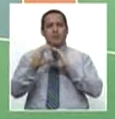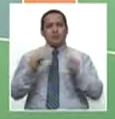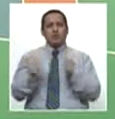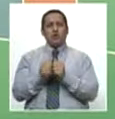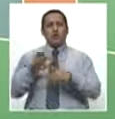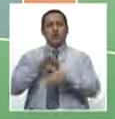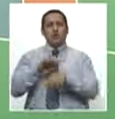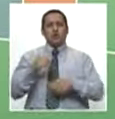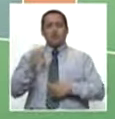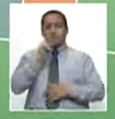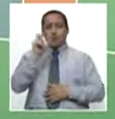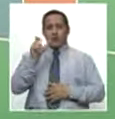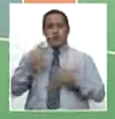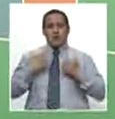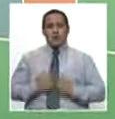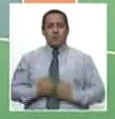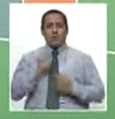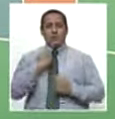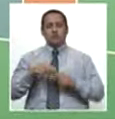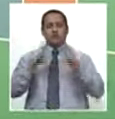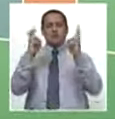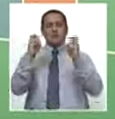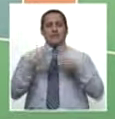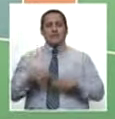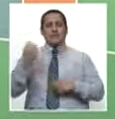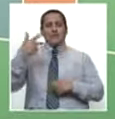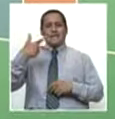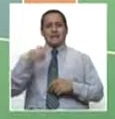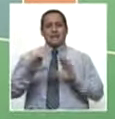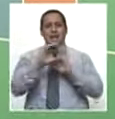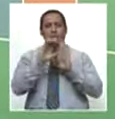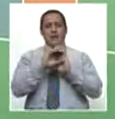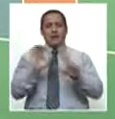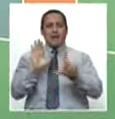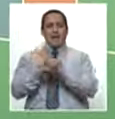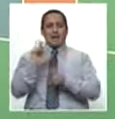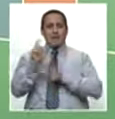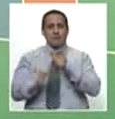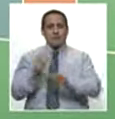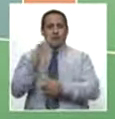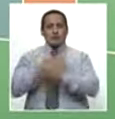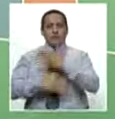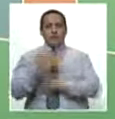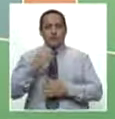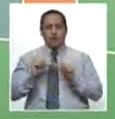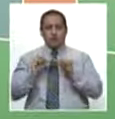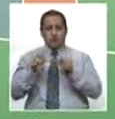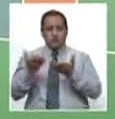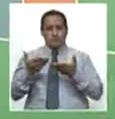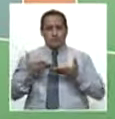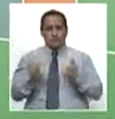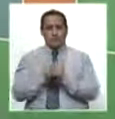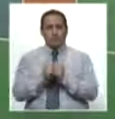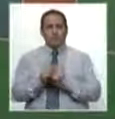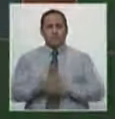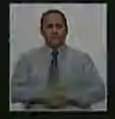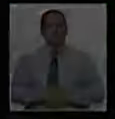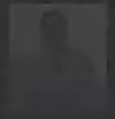conversando con la doctora Sonia Povic sobre el tercer capítulo de la nueva ley de personas con discapacidad. Sigan con nosotros.